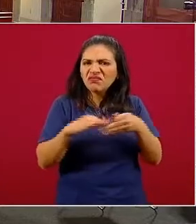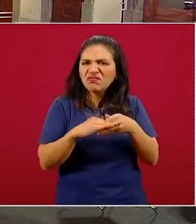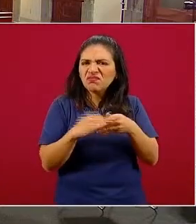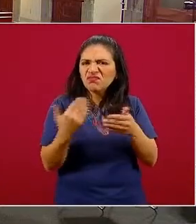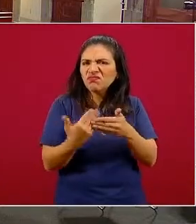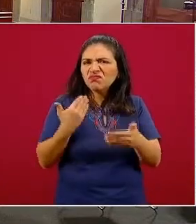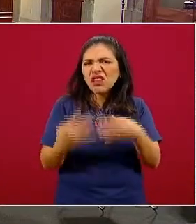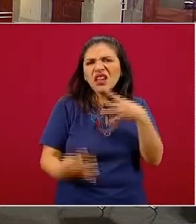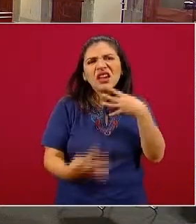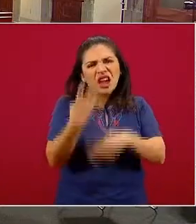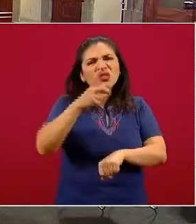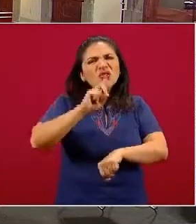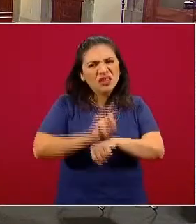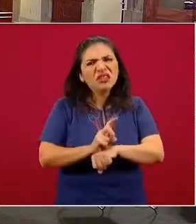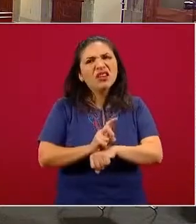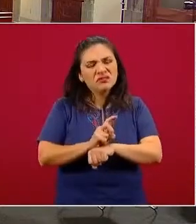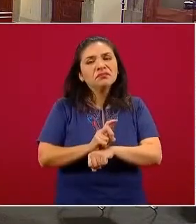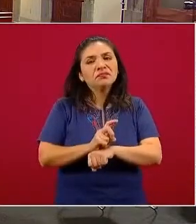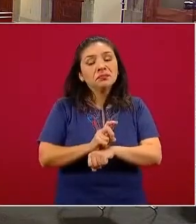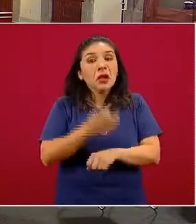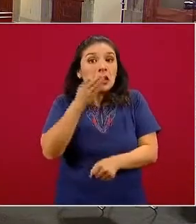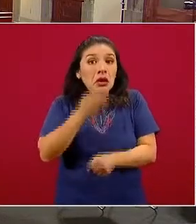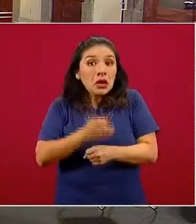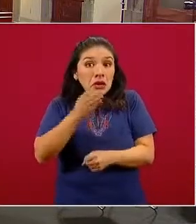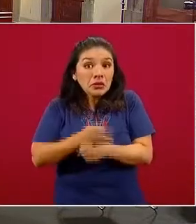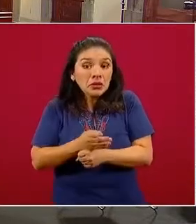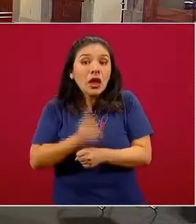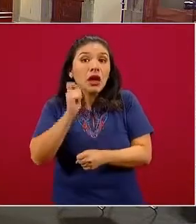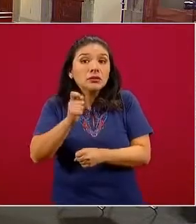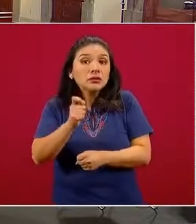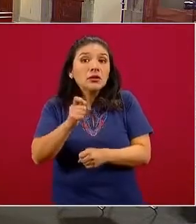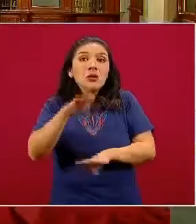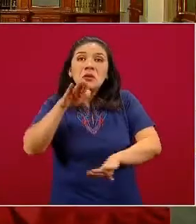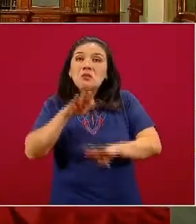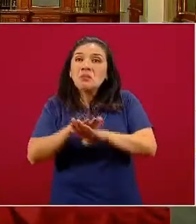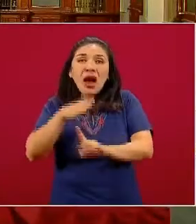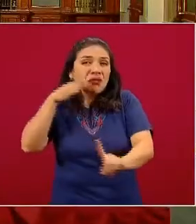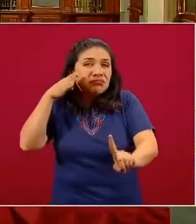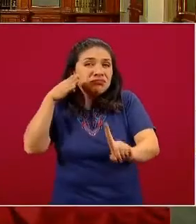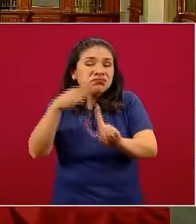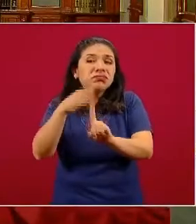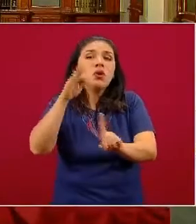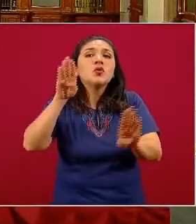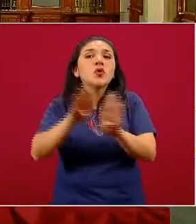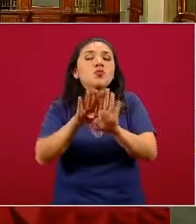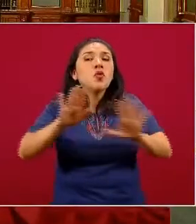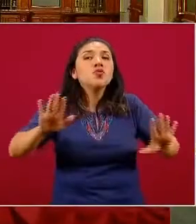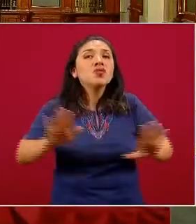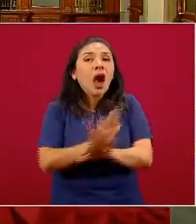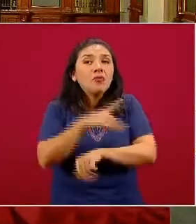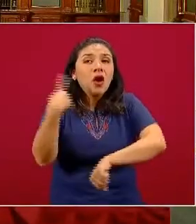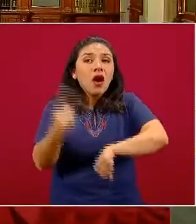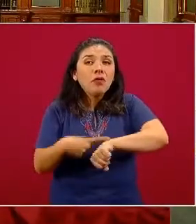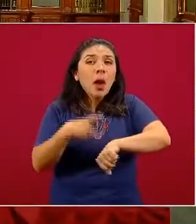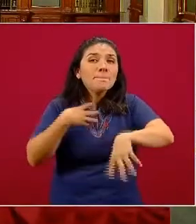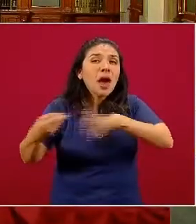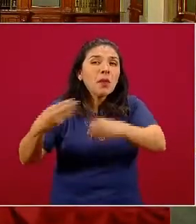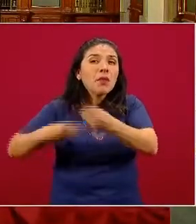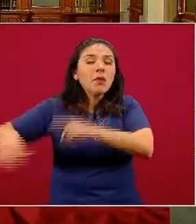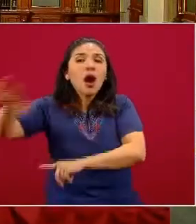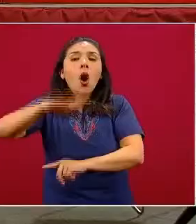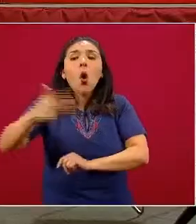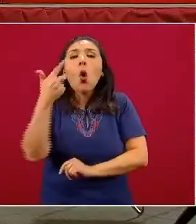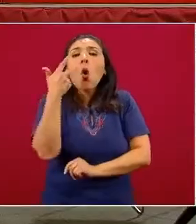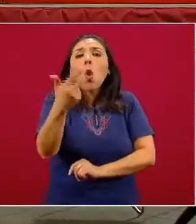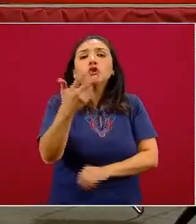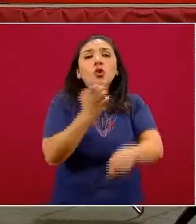aproximadamente 14 días y en este momento está focalizado el cambio en la trayectoria de la epidemia en 8